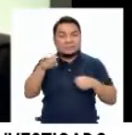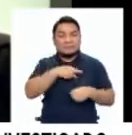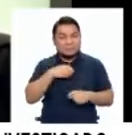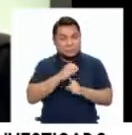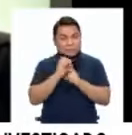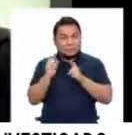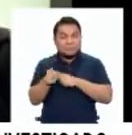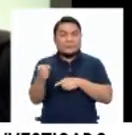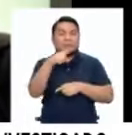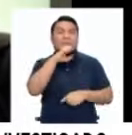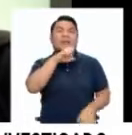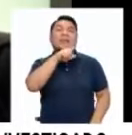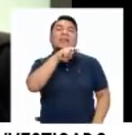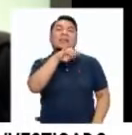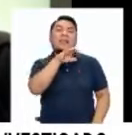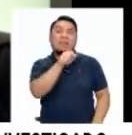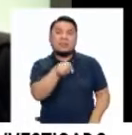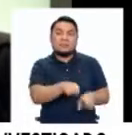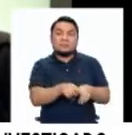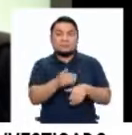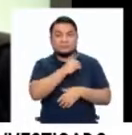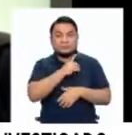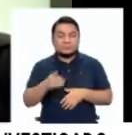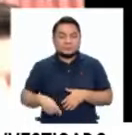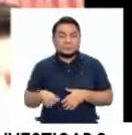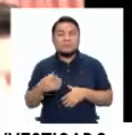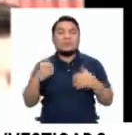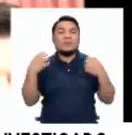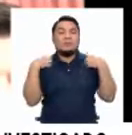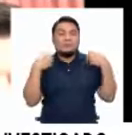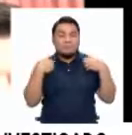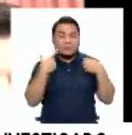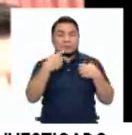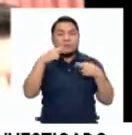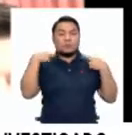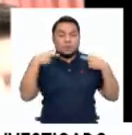y Elita Verástegui, directora general de la Oficina General de Recursos